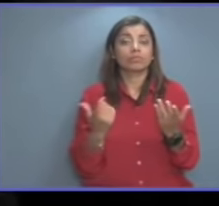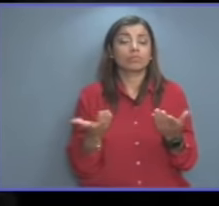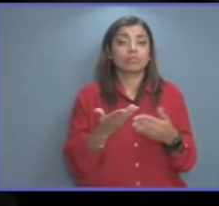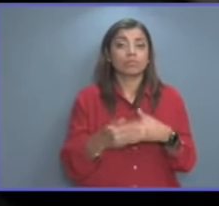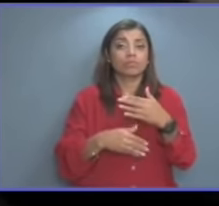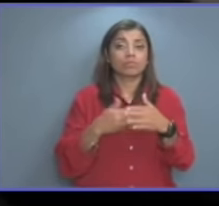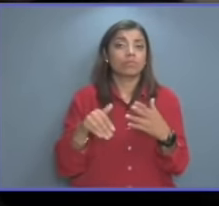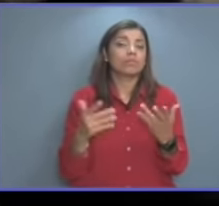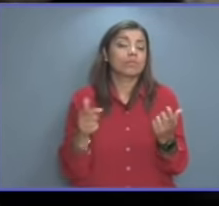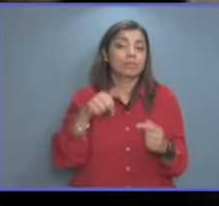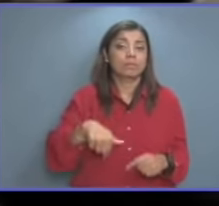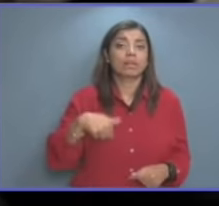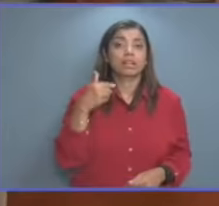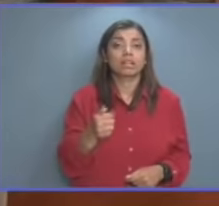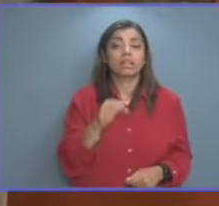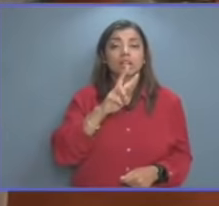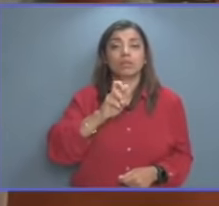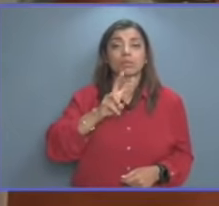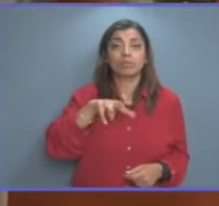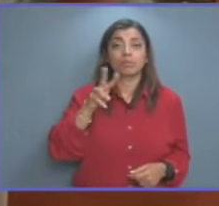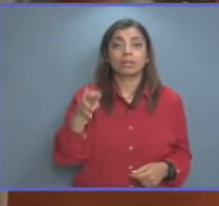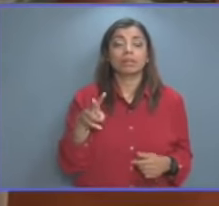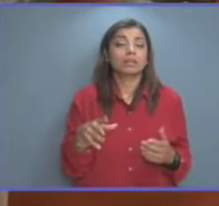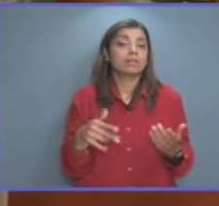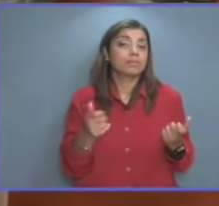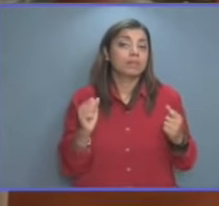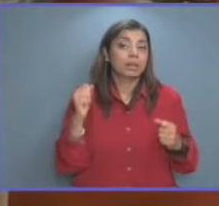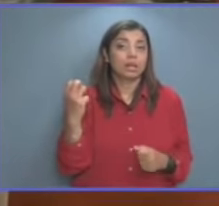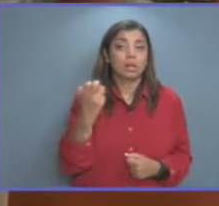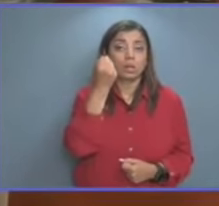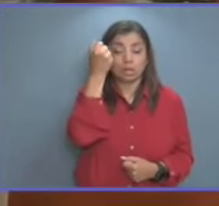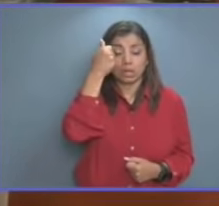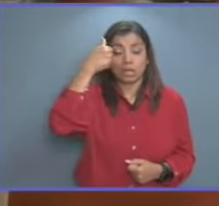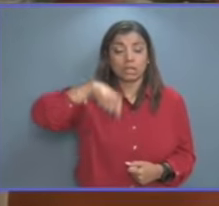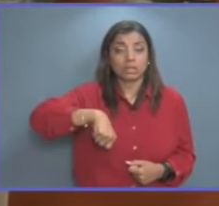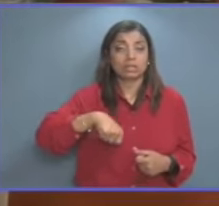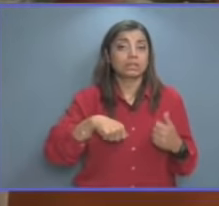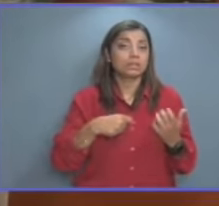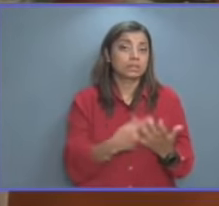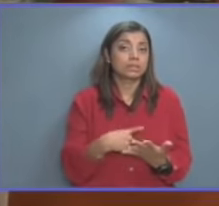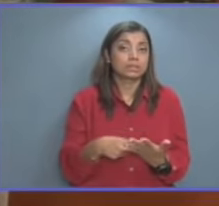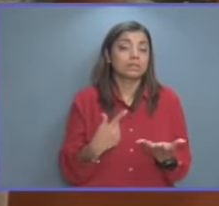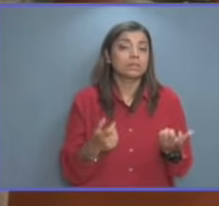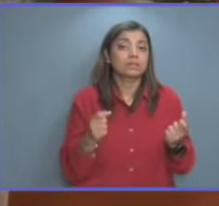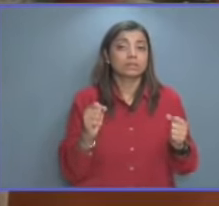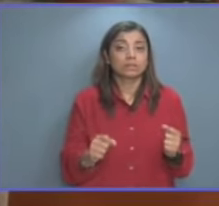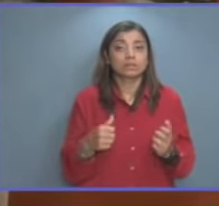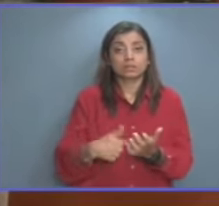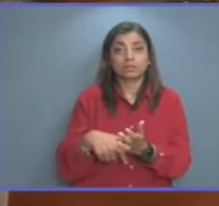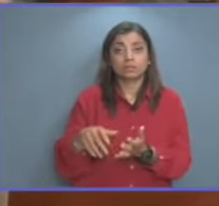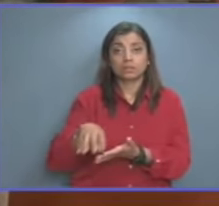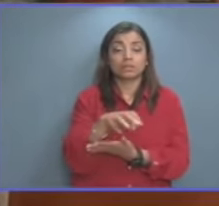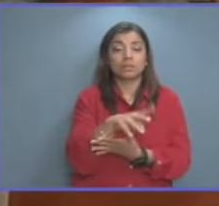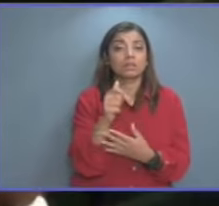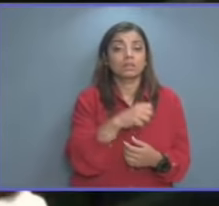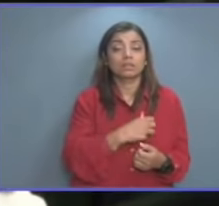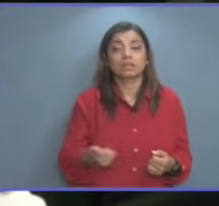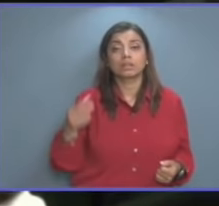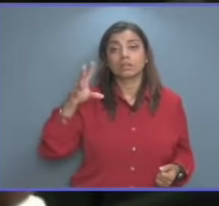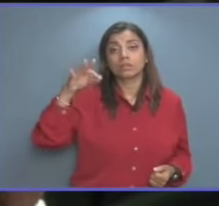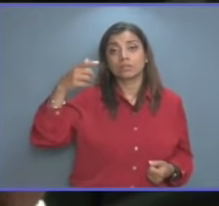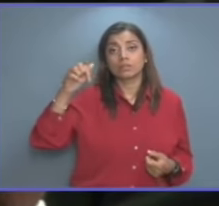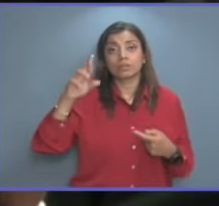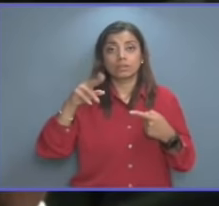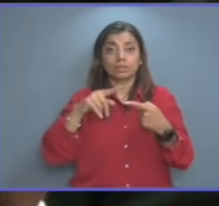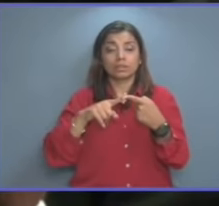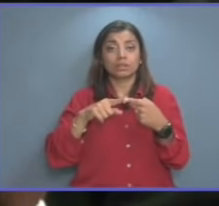sobre la mesa para este año 2022 a fin de lograr un consenso que busque que a través de las alcaldías fiscalía general de la